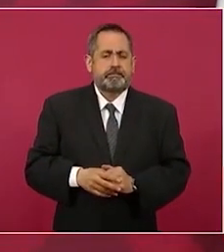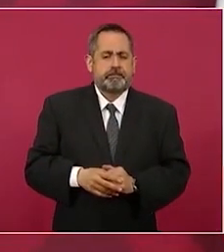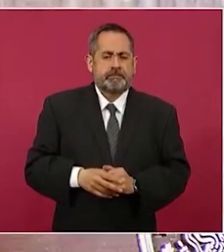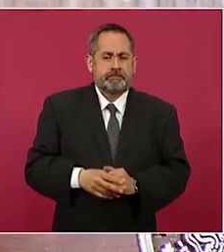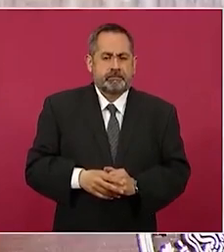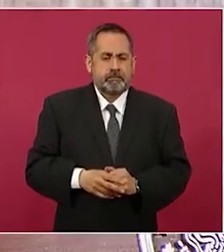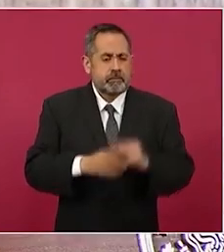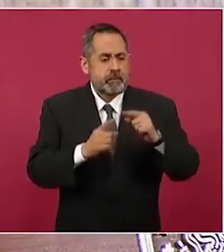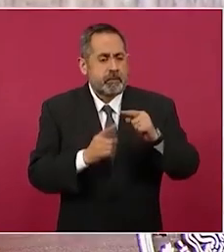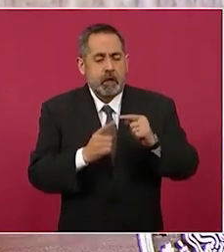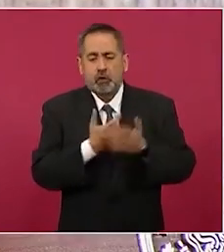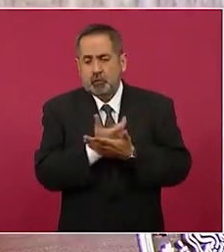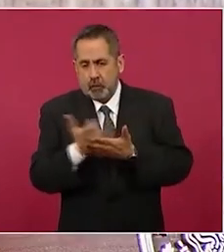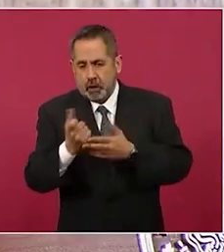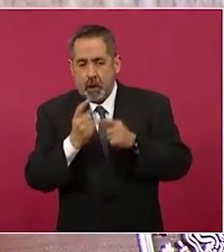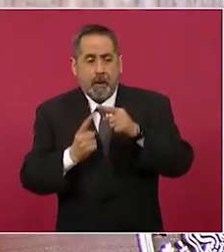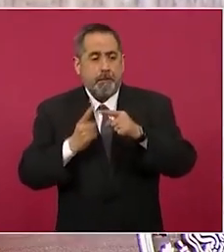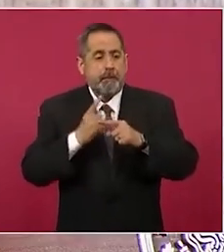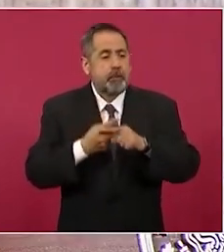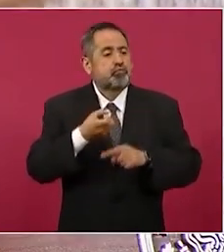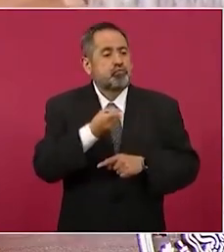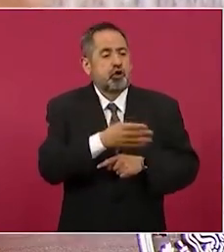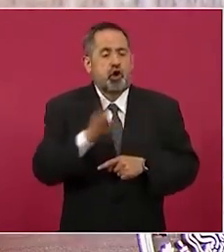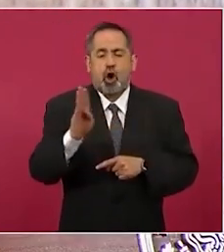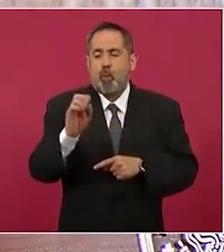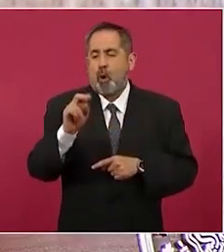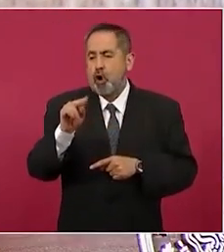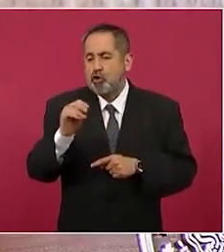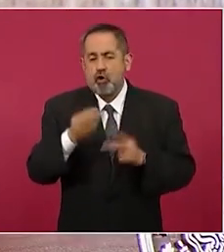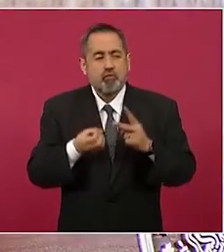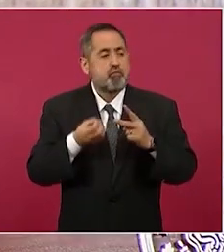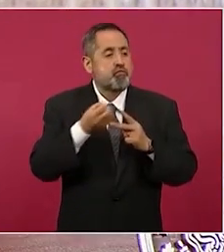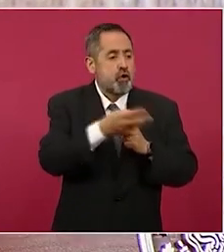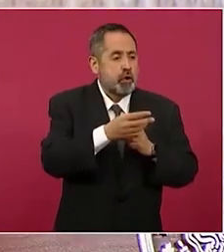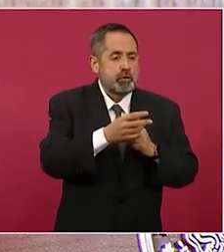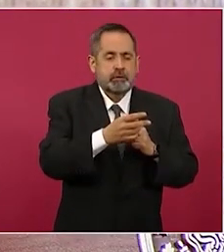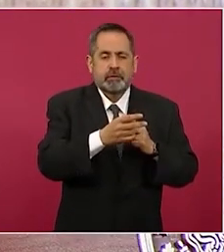Sueldo más bonos, más otras prestaciones.